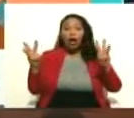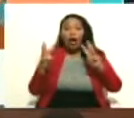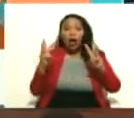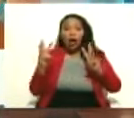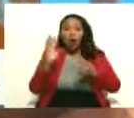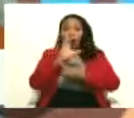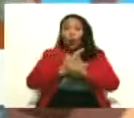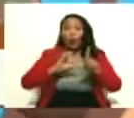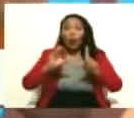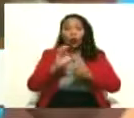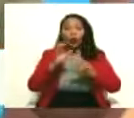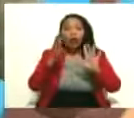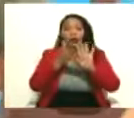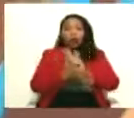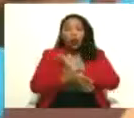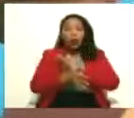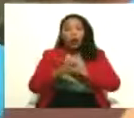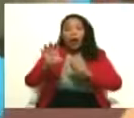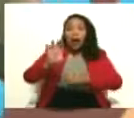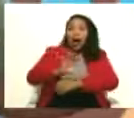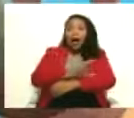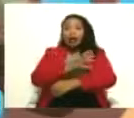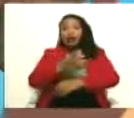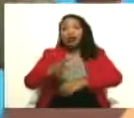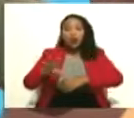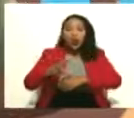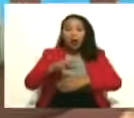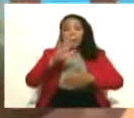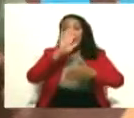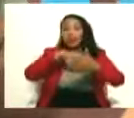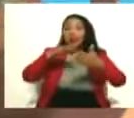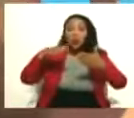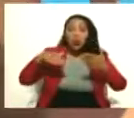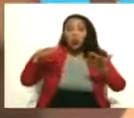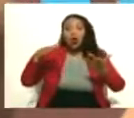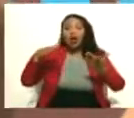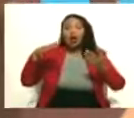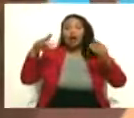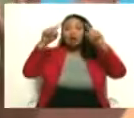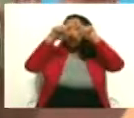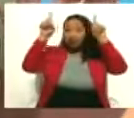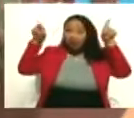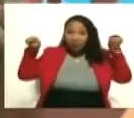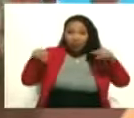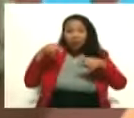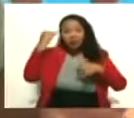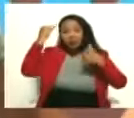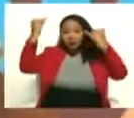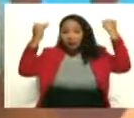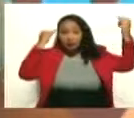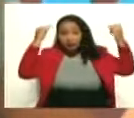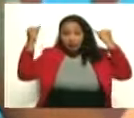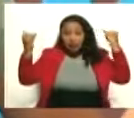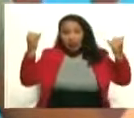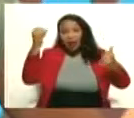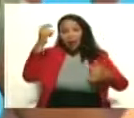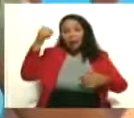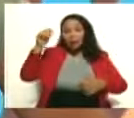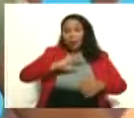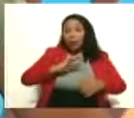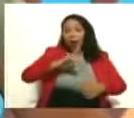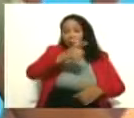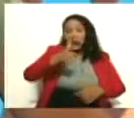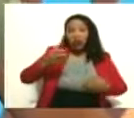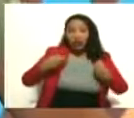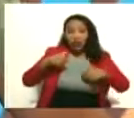expresiones culturales, canciones, pinturas, murales, la creatividad que ha surgido de Venezuela toda